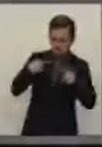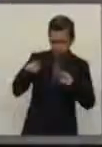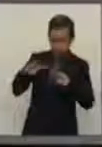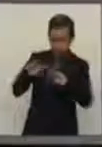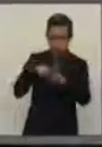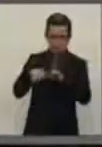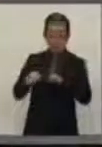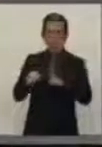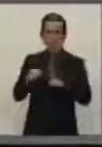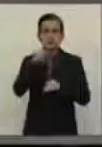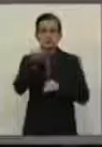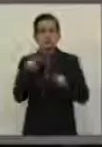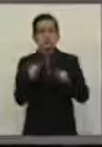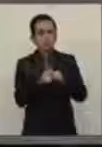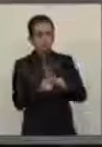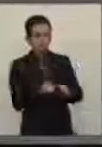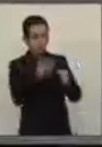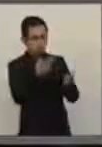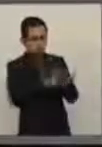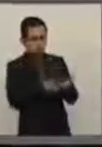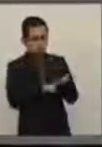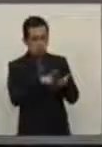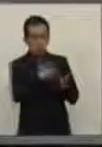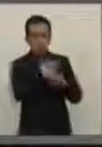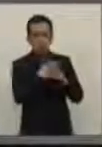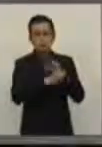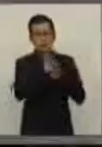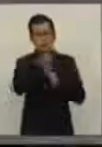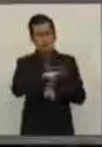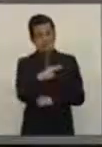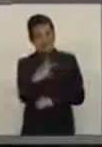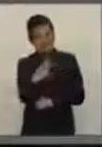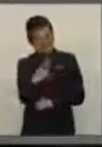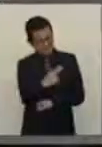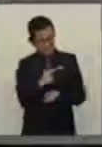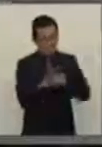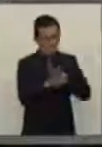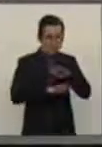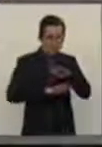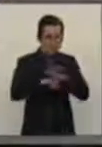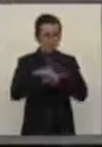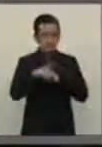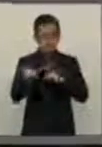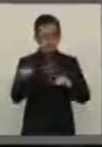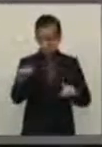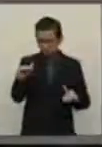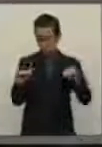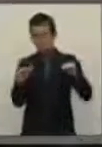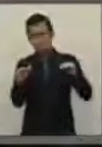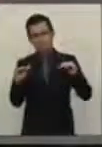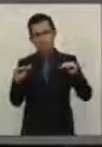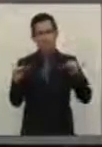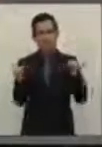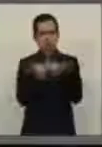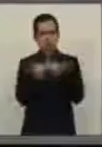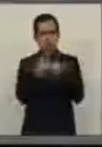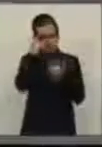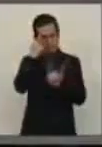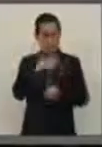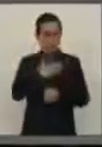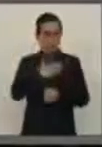de los bienes y servicios básicos que consumimos para aspirar a una verdadera justicia